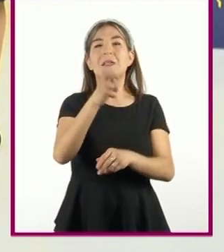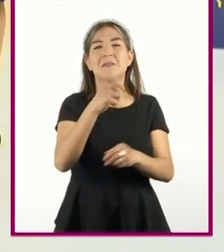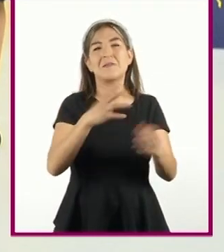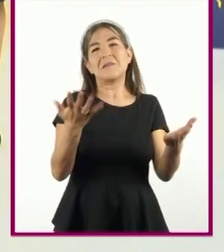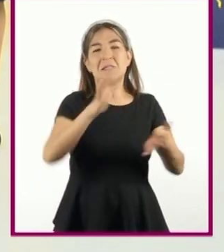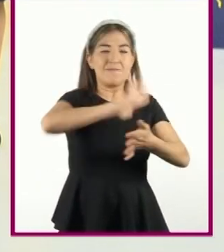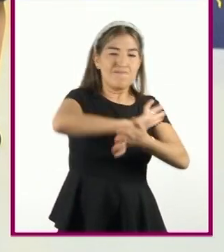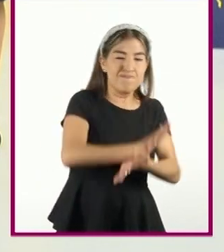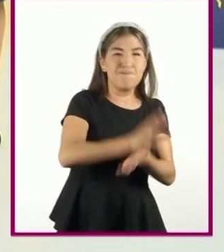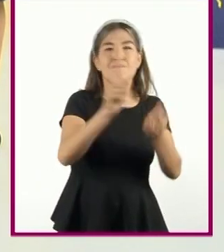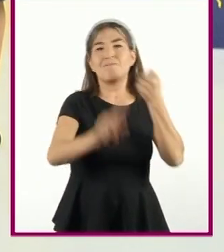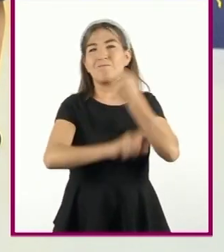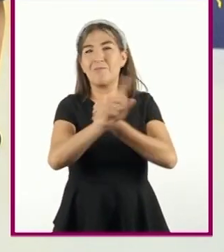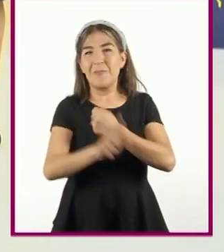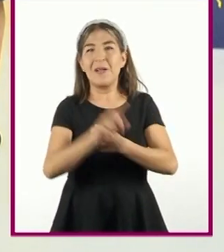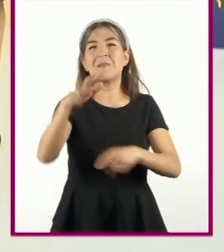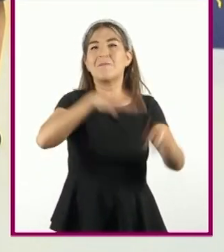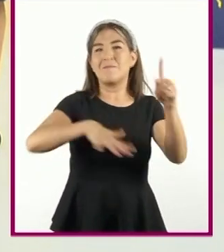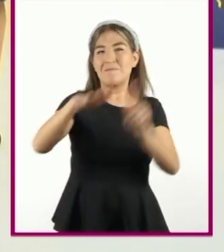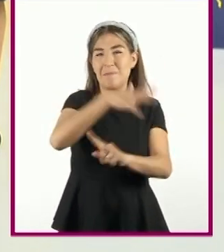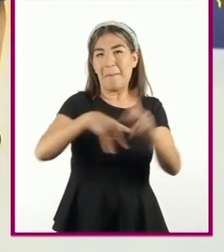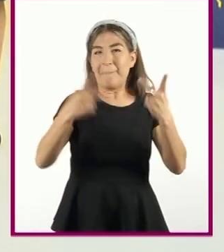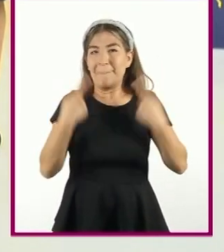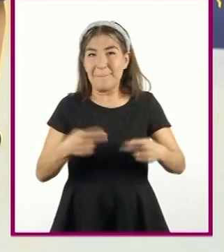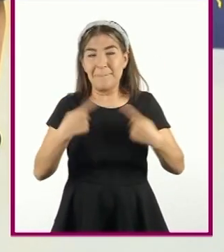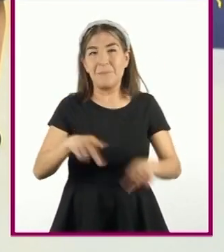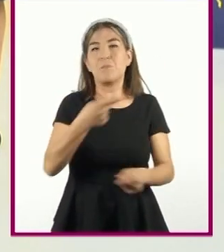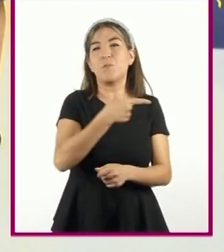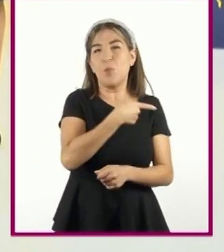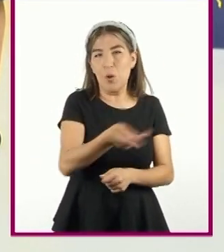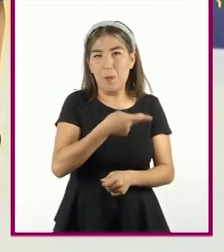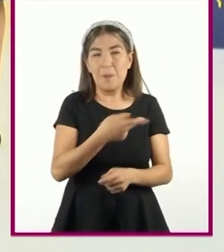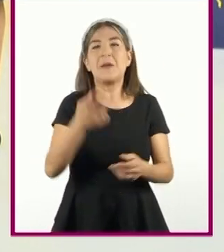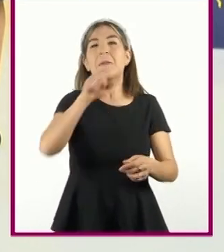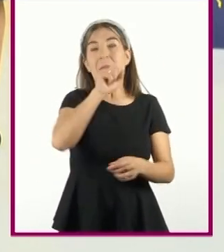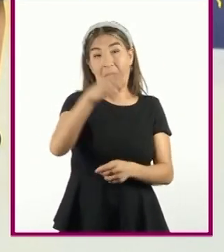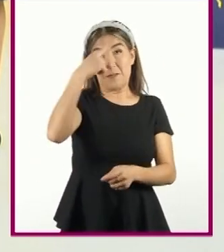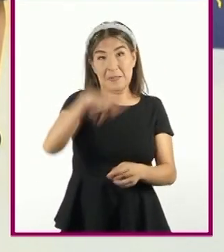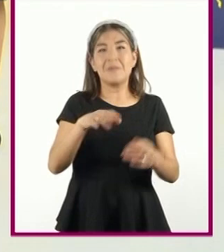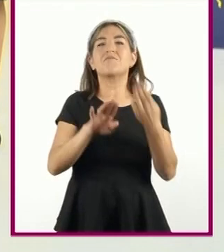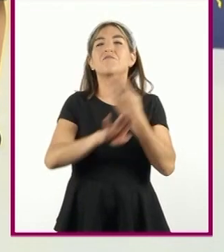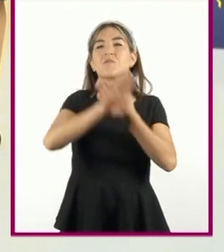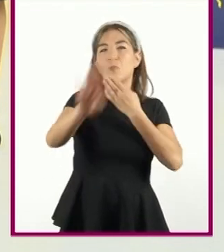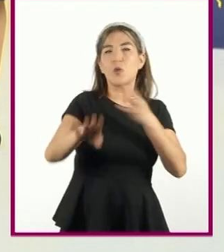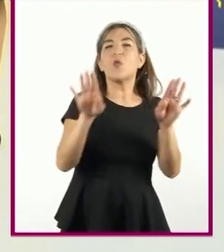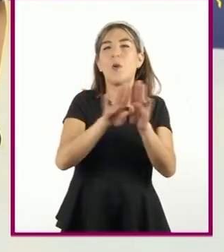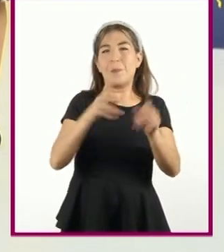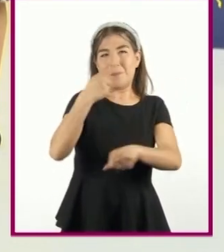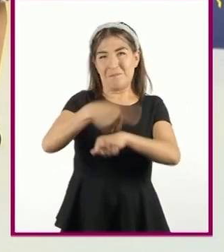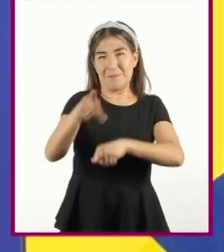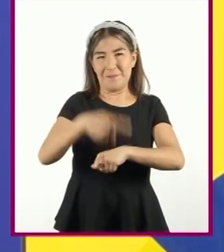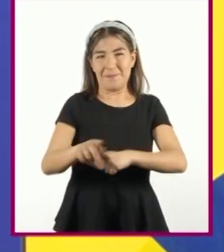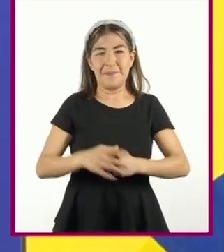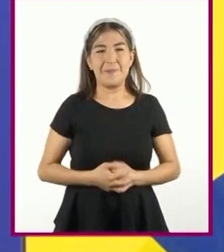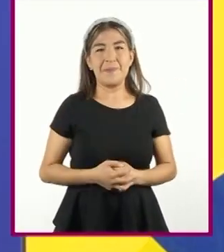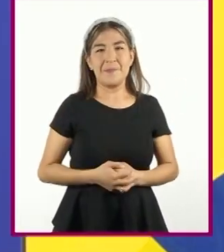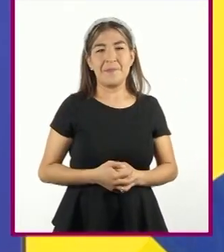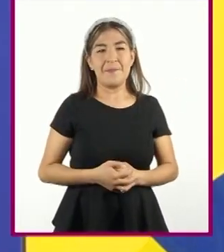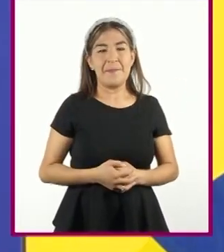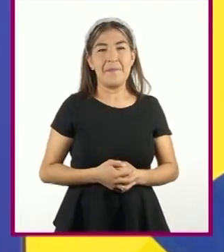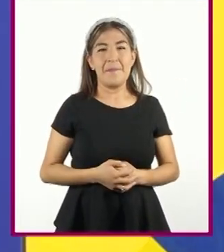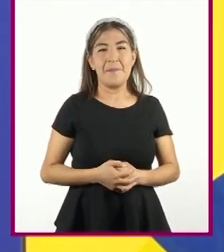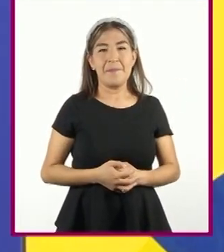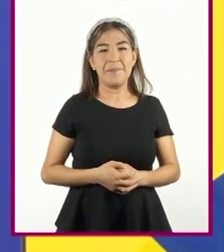vulnerabilidad y riesgos, así como de las posibles formas de prevenir los riesgos. En